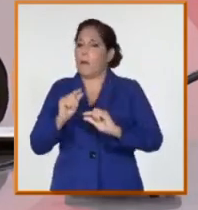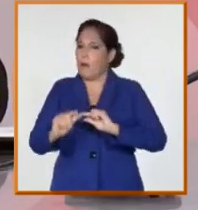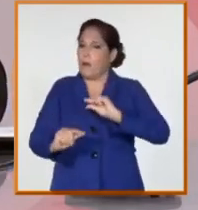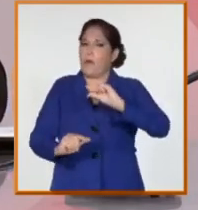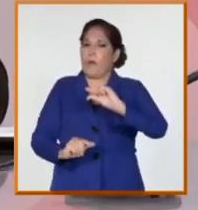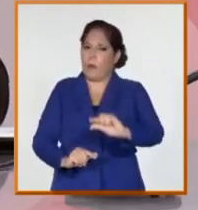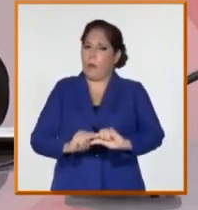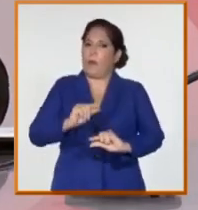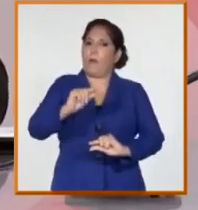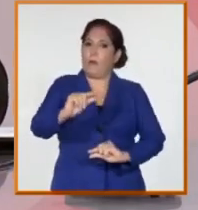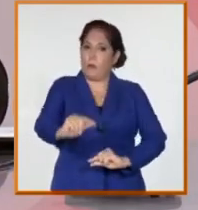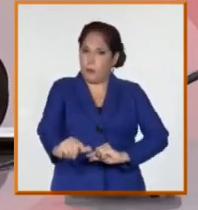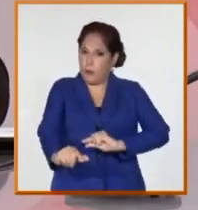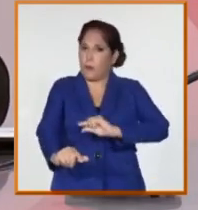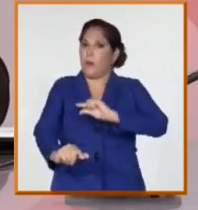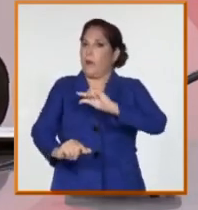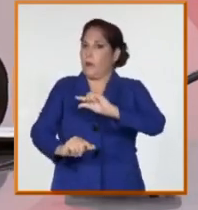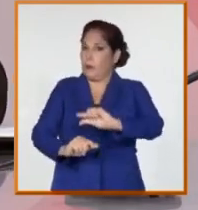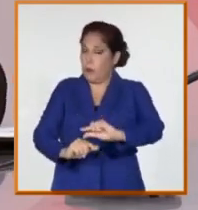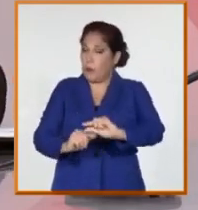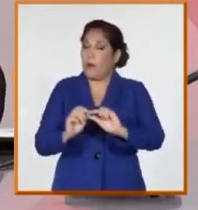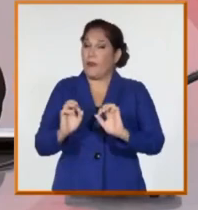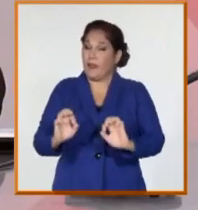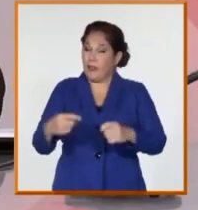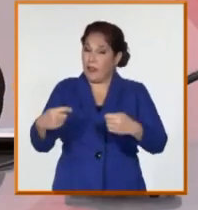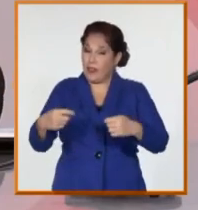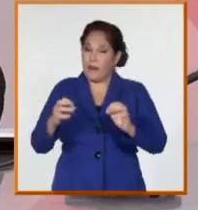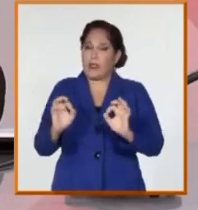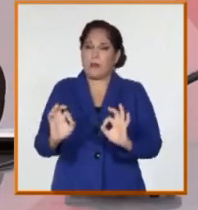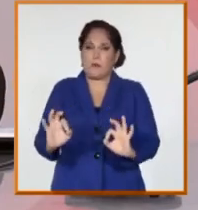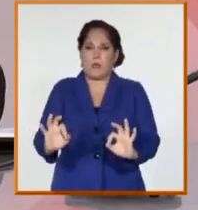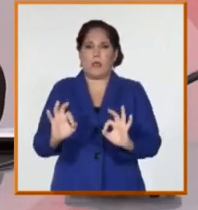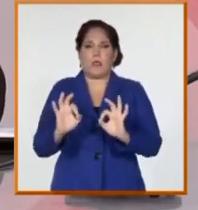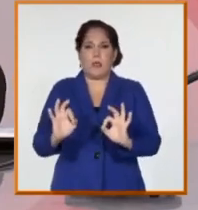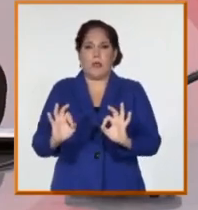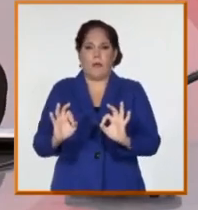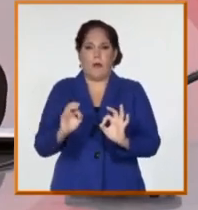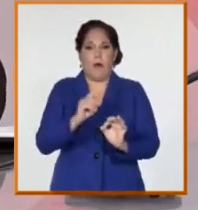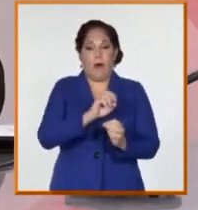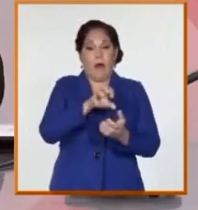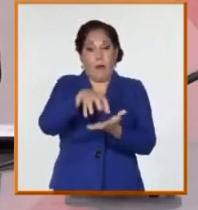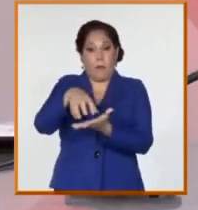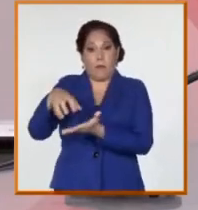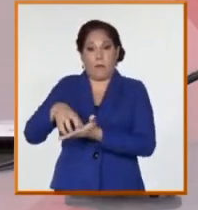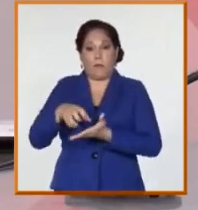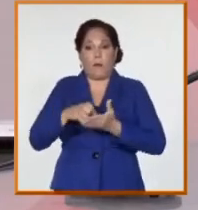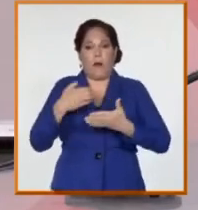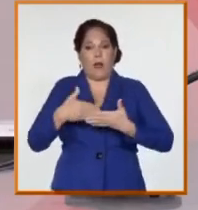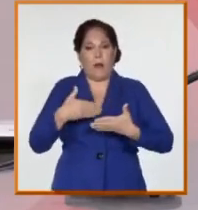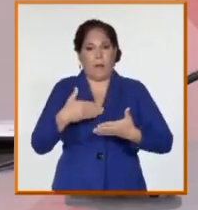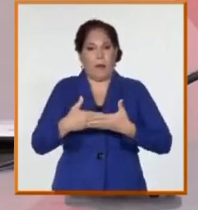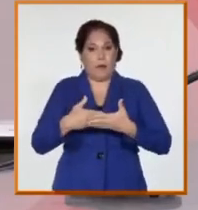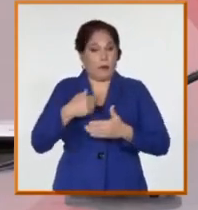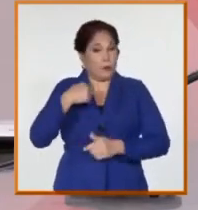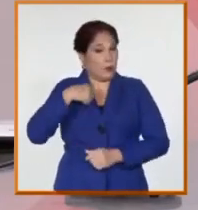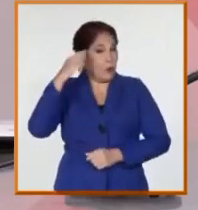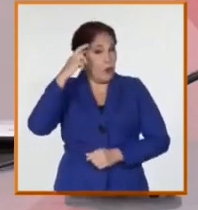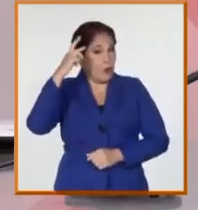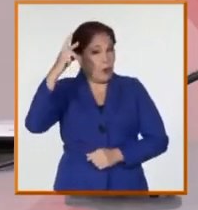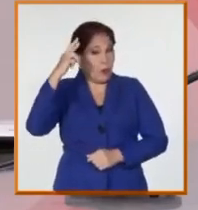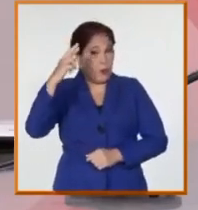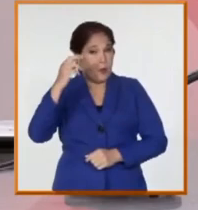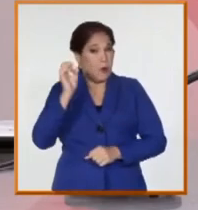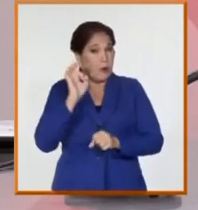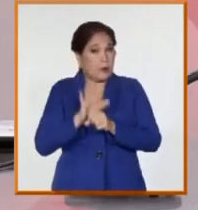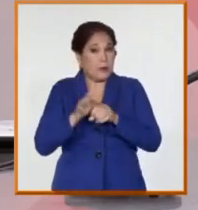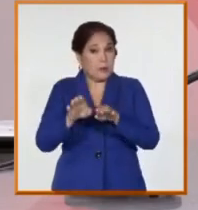y es un proceso que tienen que atender a las particularidades de cada uno de los sectores del país recuerdo que cuando hacíamos una de las